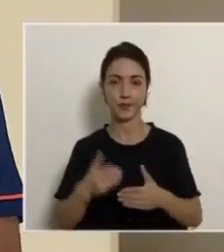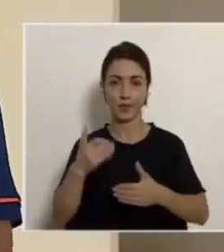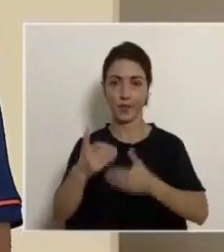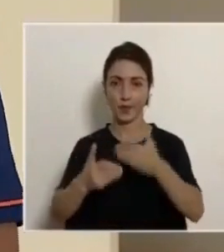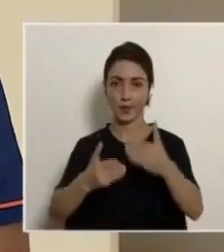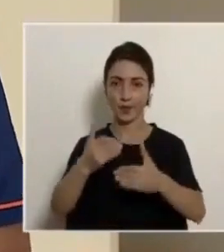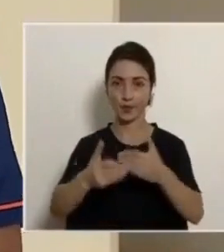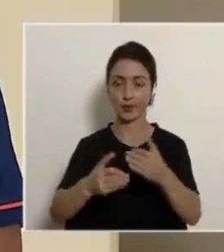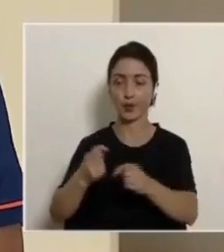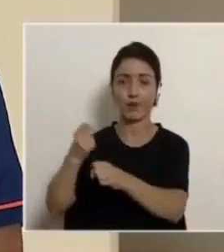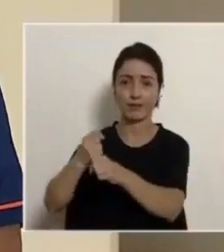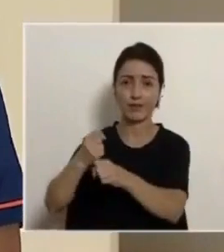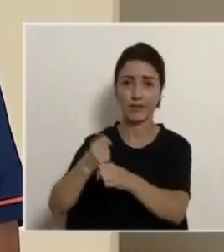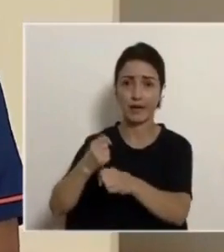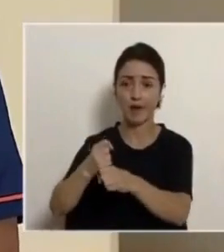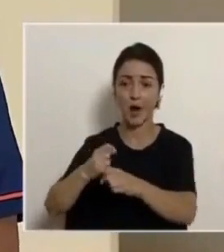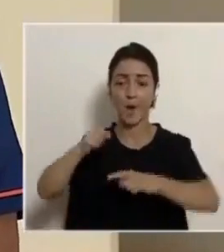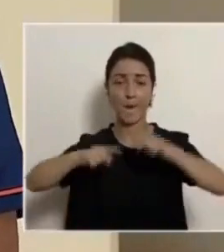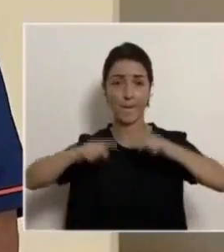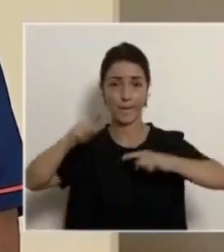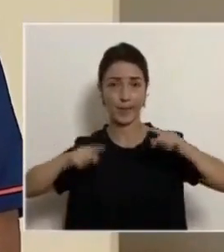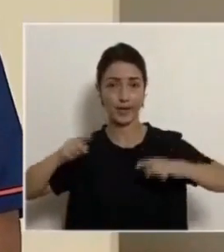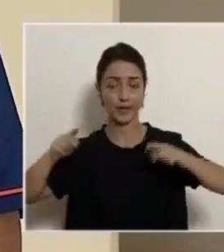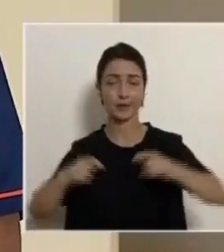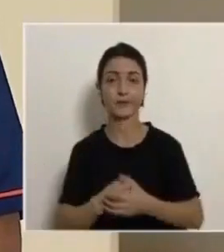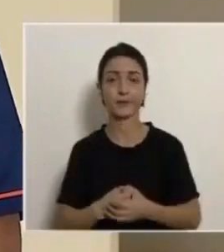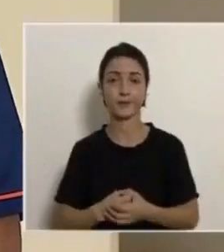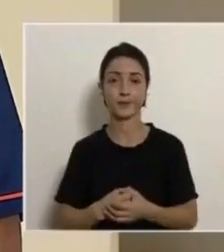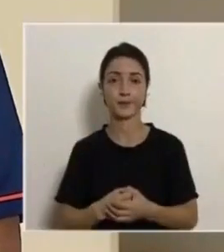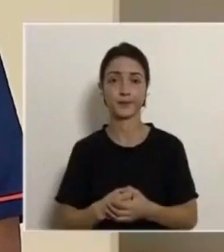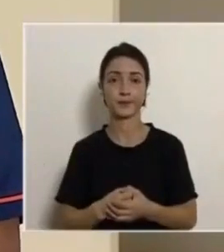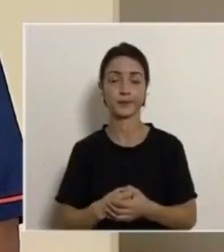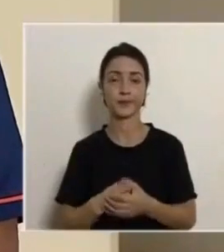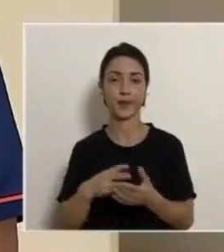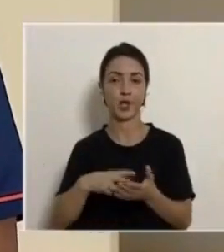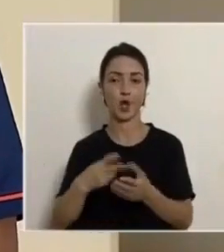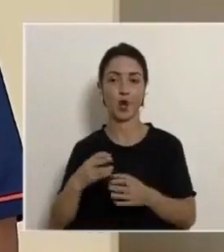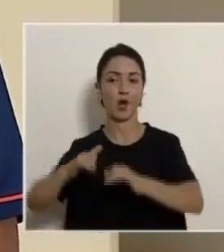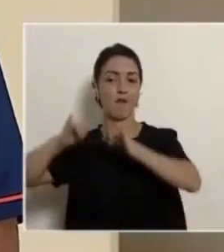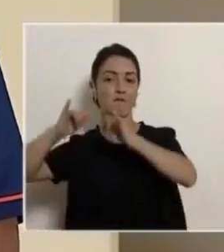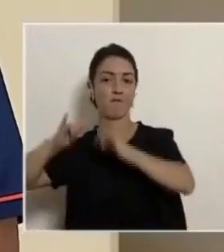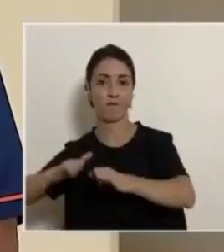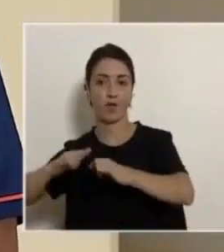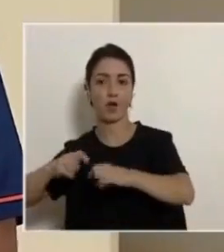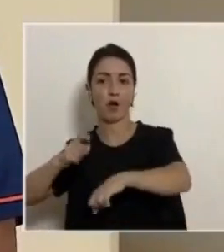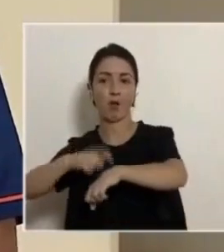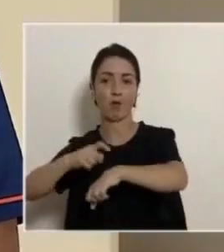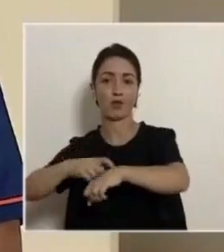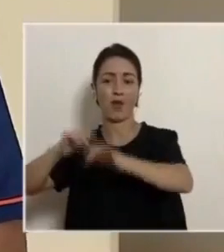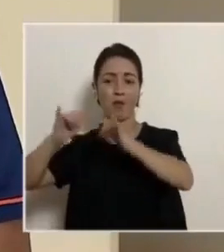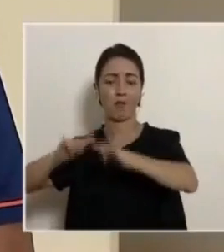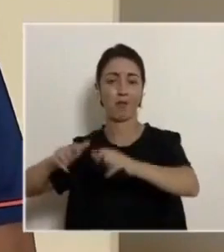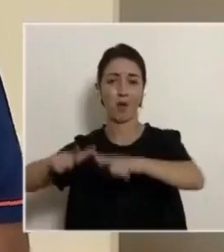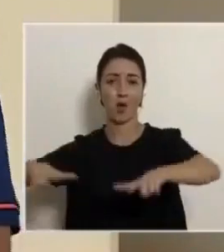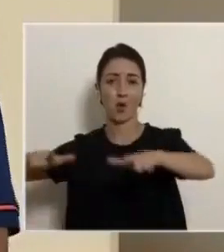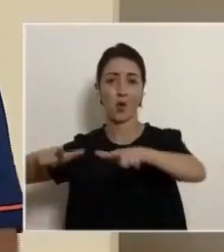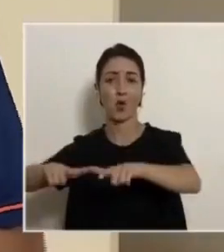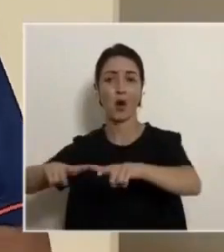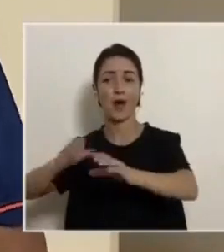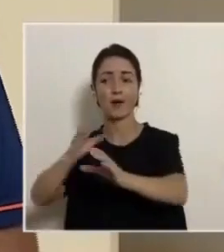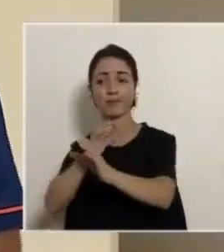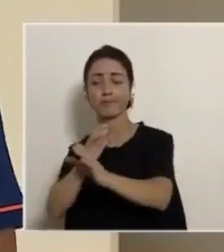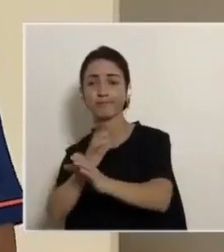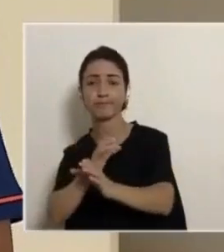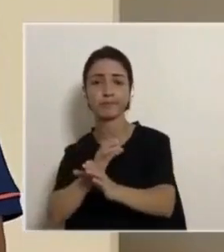procedimiento de operativos muchísimo más dinámico, si esto implica no tener operativos permanentes durante mucho tiempo en una sola área geográfica, sino tratar